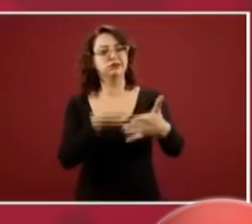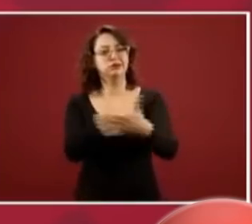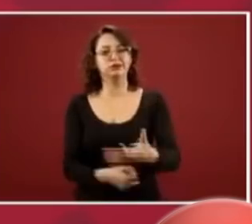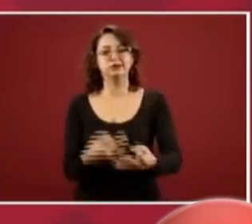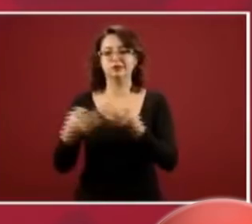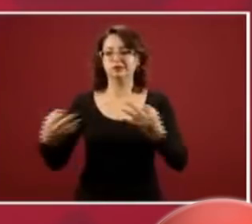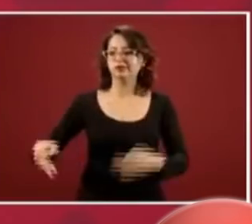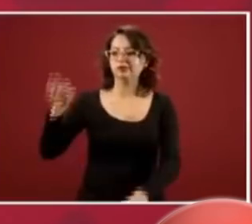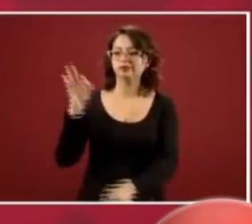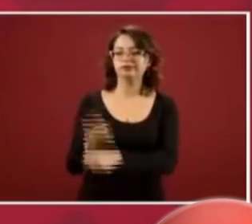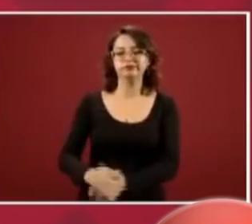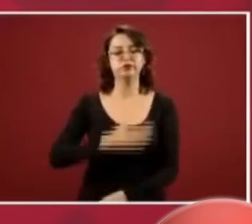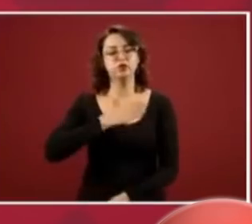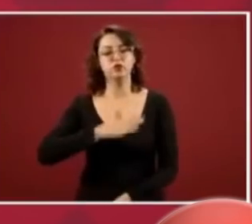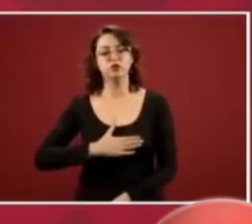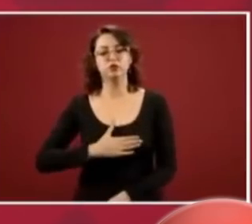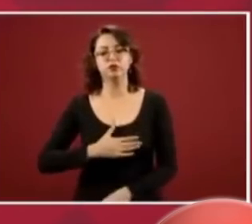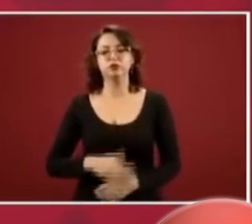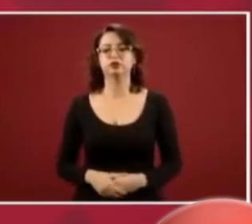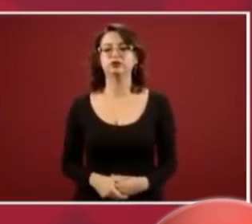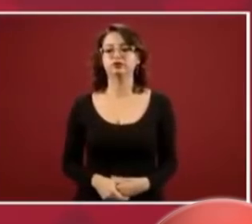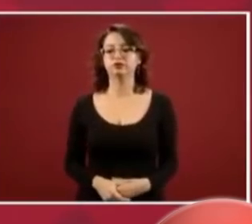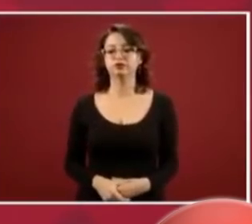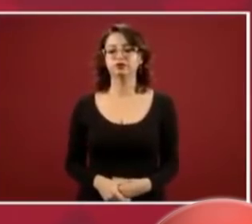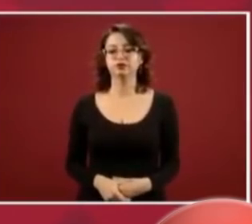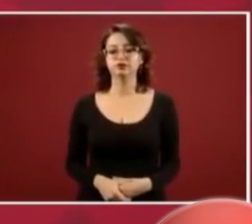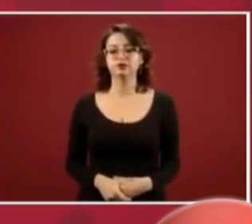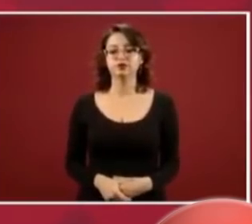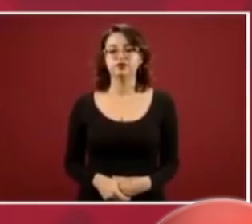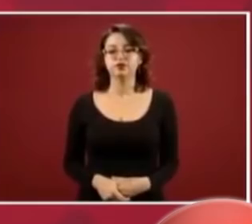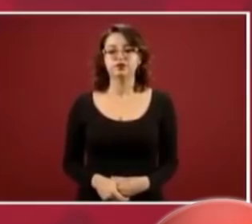justicia. Vamos también a presentar